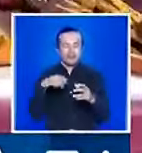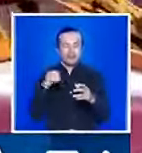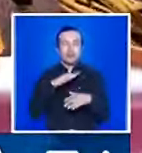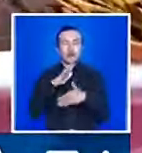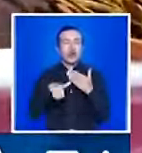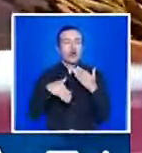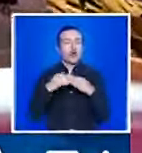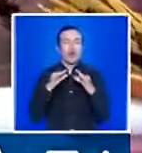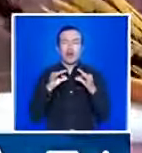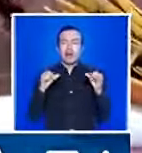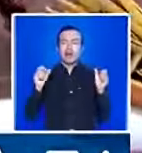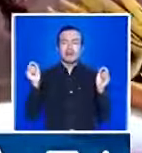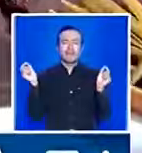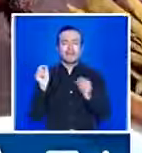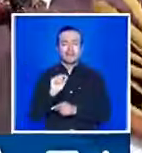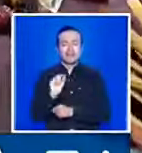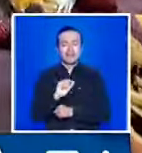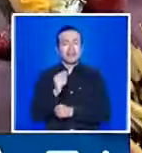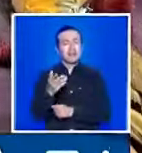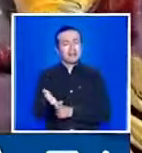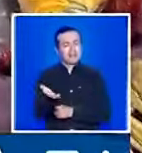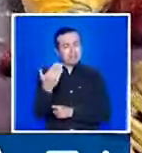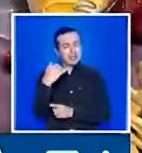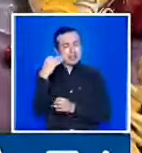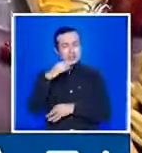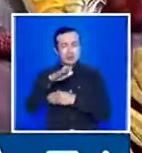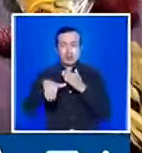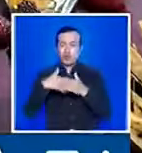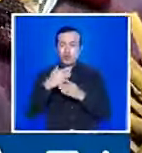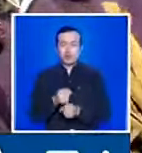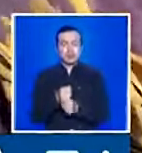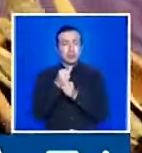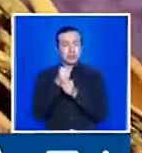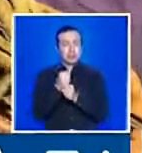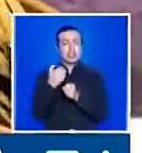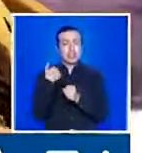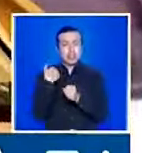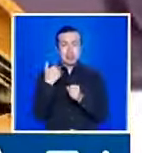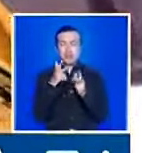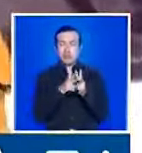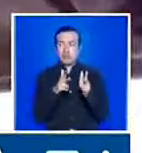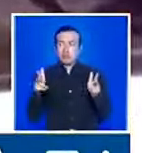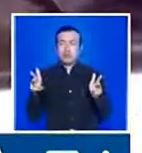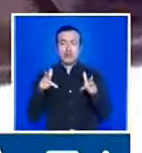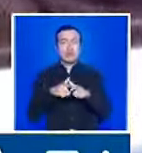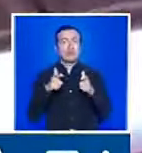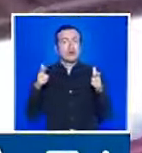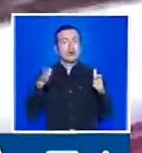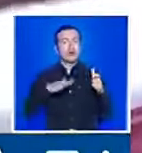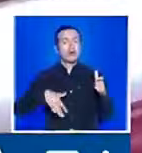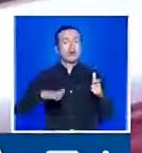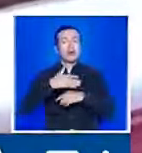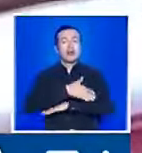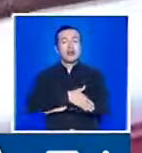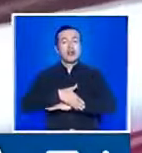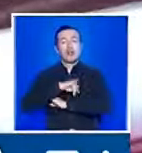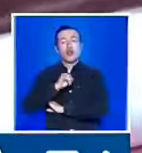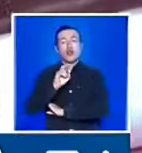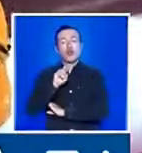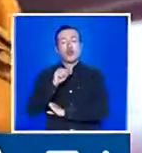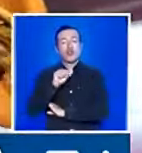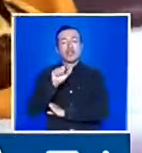Les invitamos a que nos visiten con las debidas garantías de seguridad. Contamos amplios parqueaderos. Estamos ubicados en la avenida Jorge Piedra